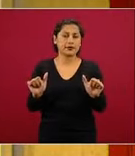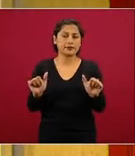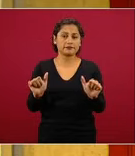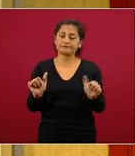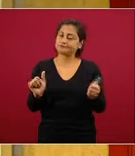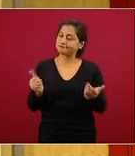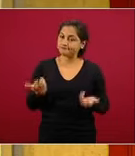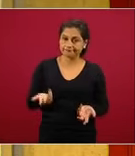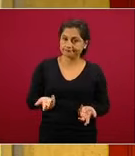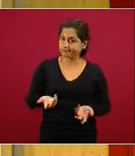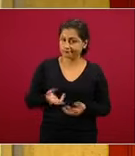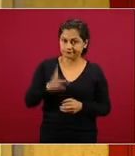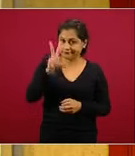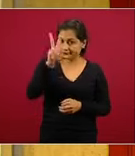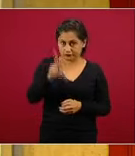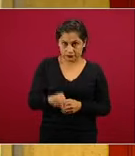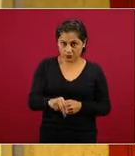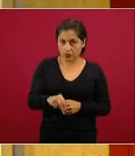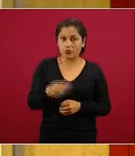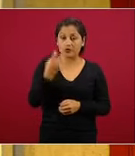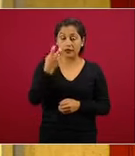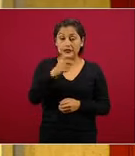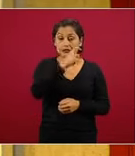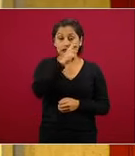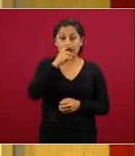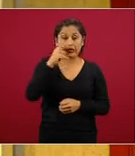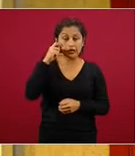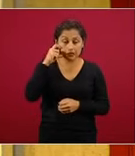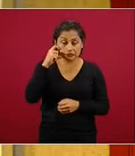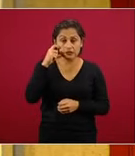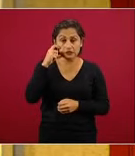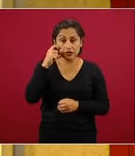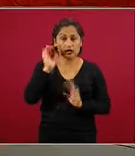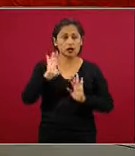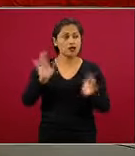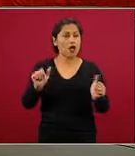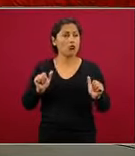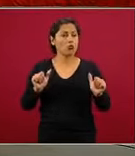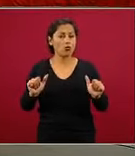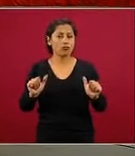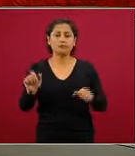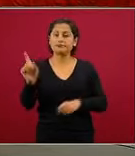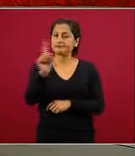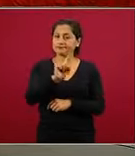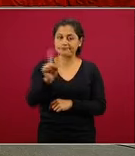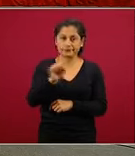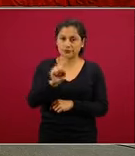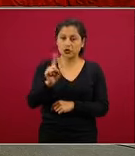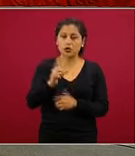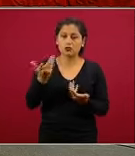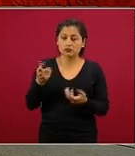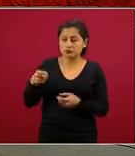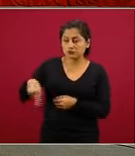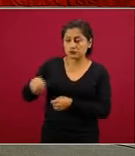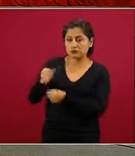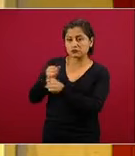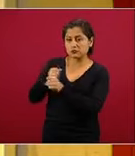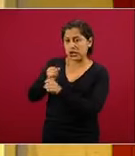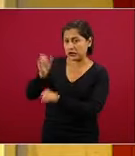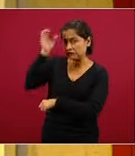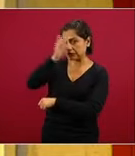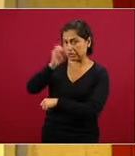virus. Esto no tiene una utilidad suficiente y tampoco la evidencia científica es clara